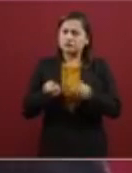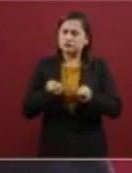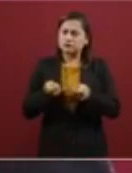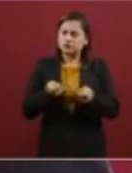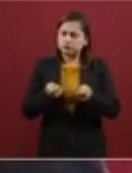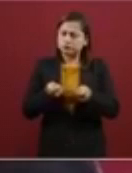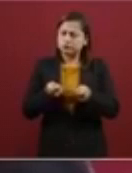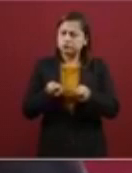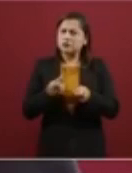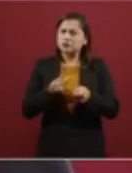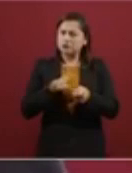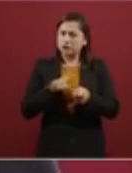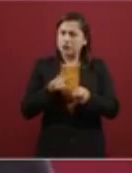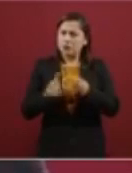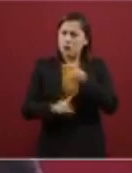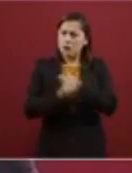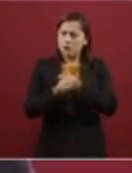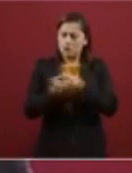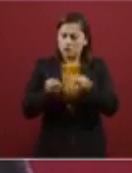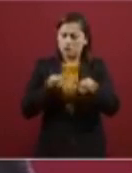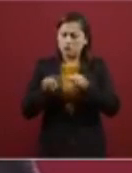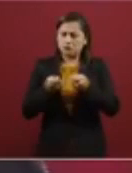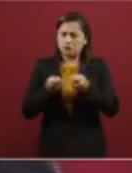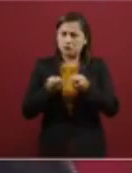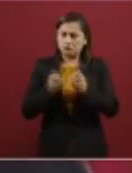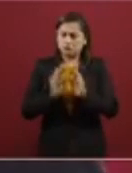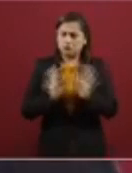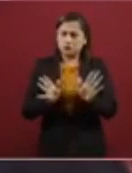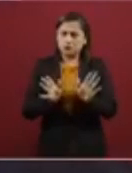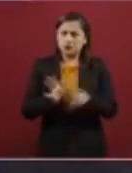controlado la situación según